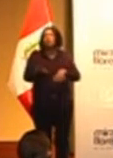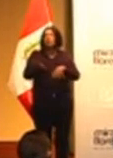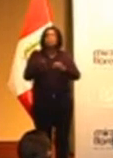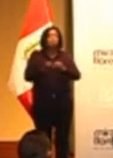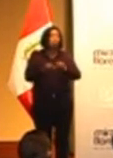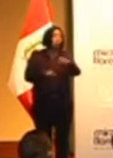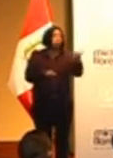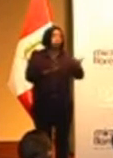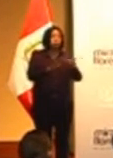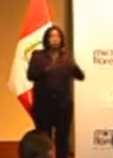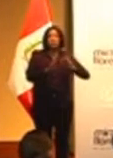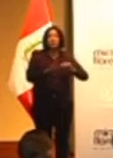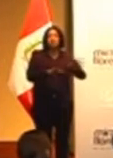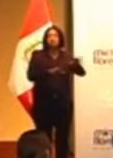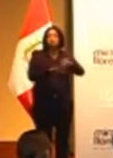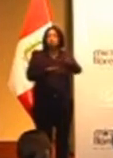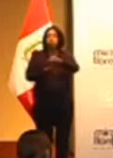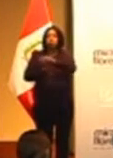a otros municipios.